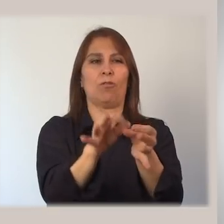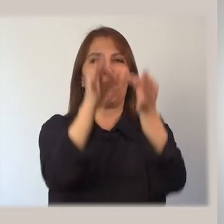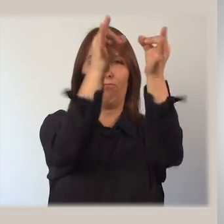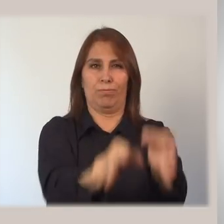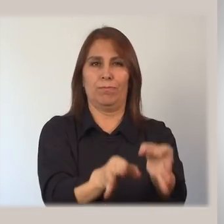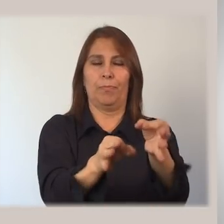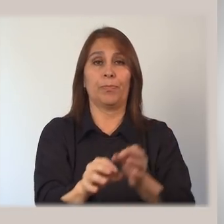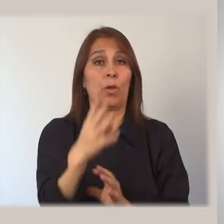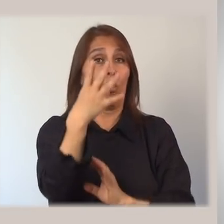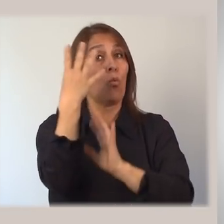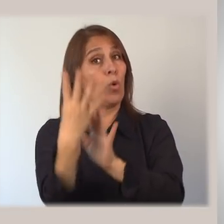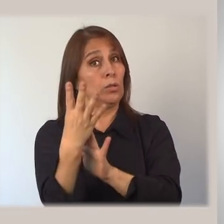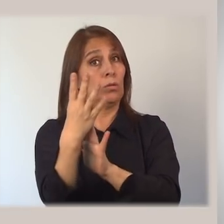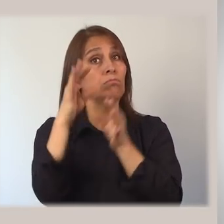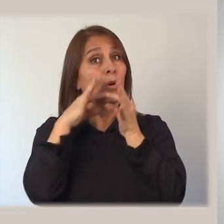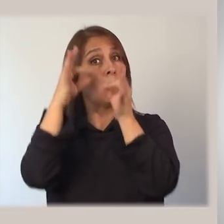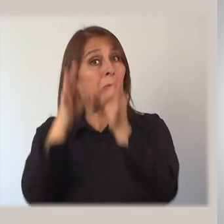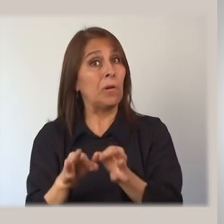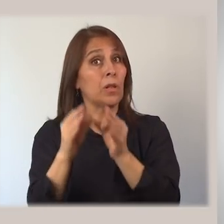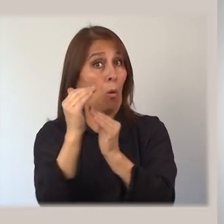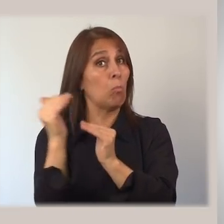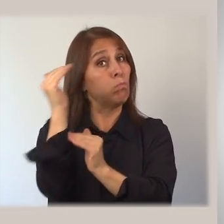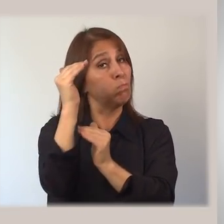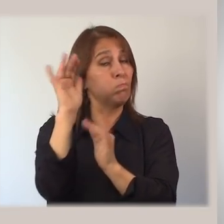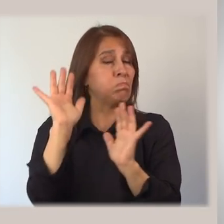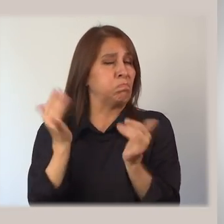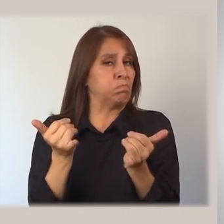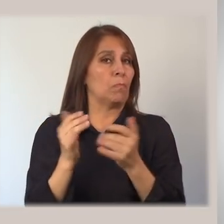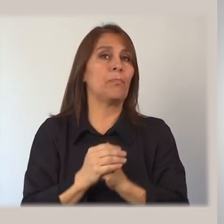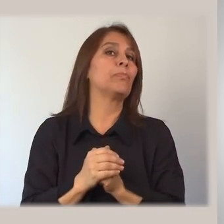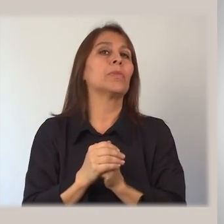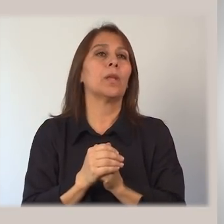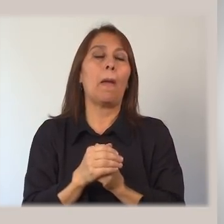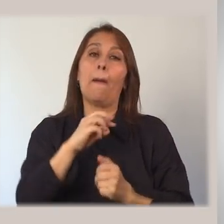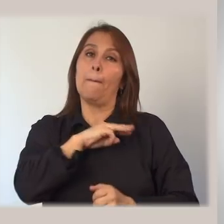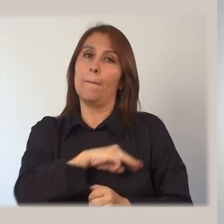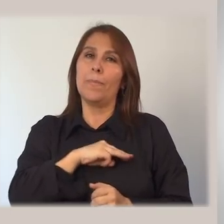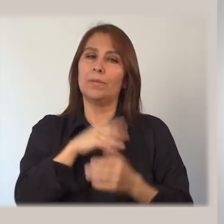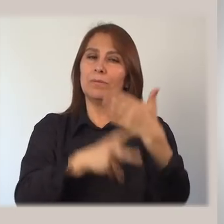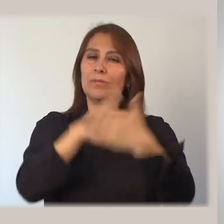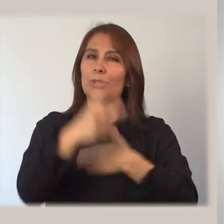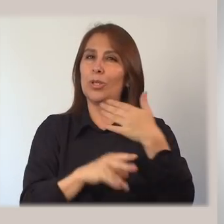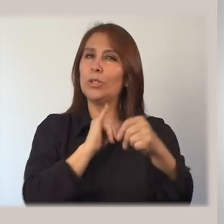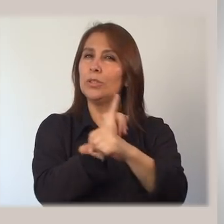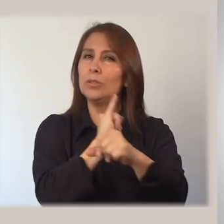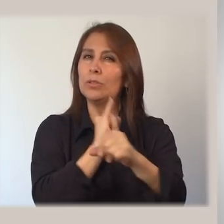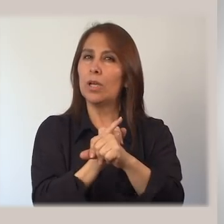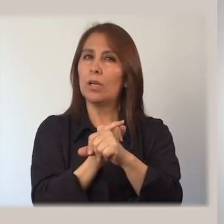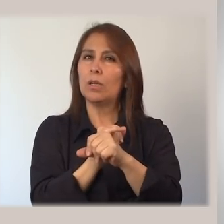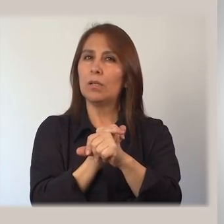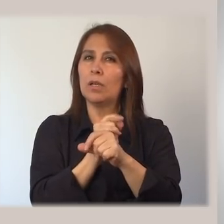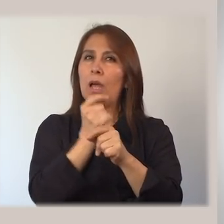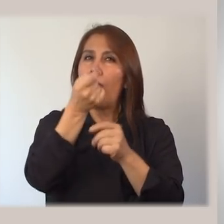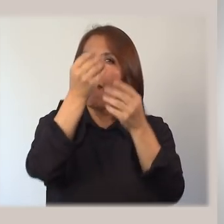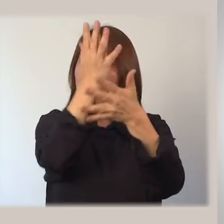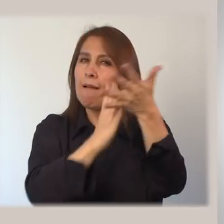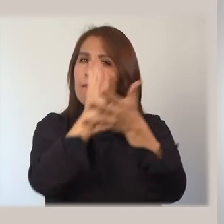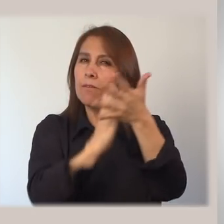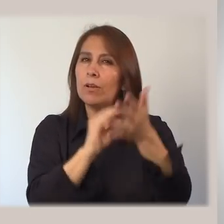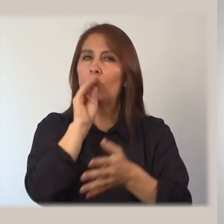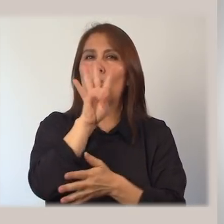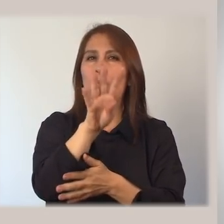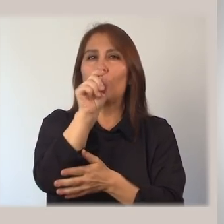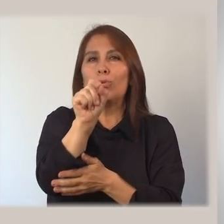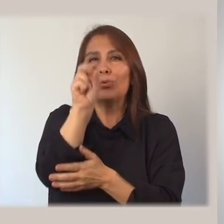pleno y en los 4 restantes el cumplimiento se ubica en alto grado. El factor de misión y proyecto institucional fue valorado con